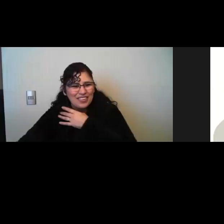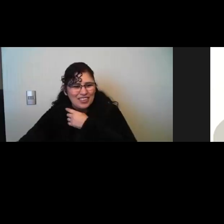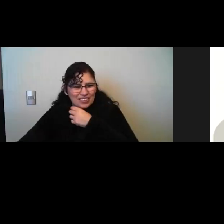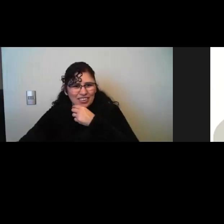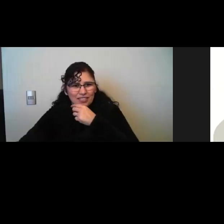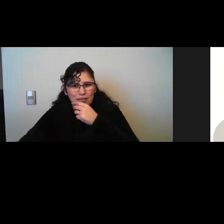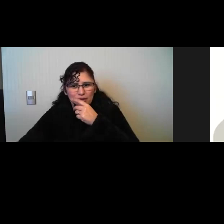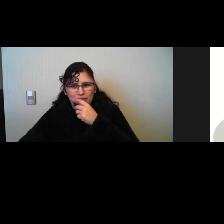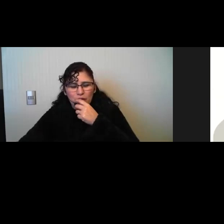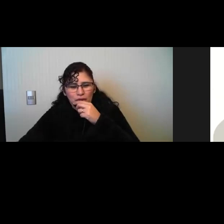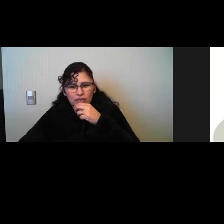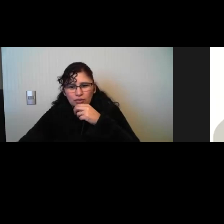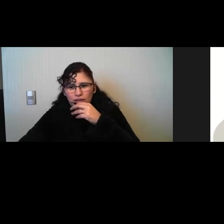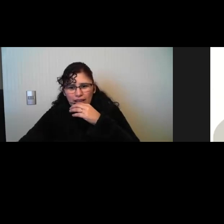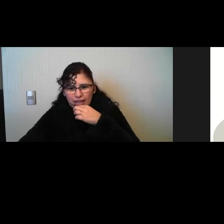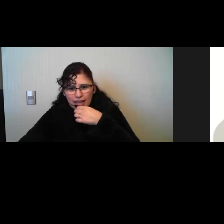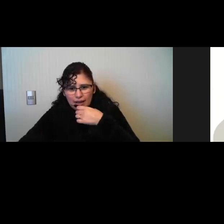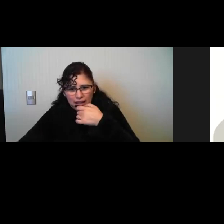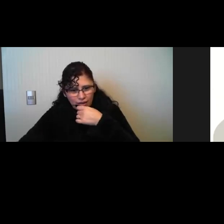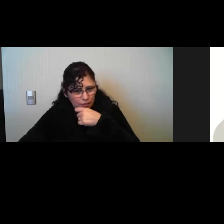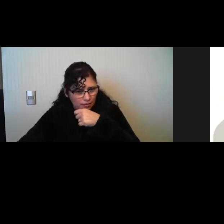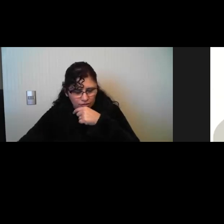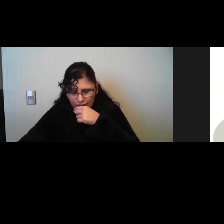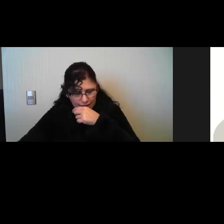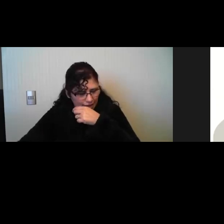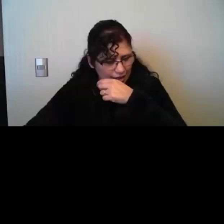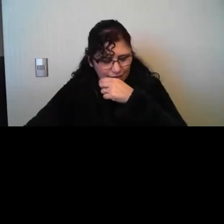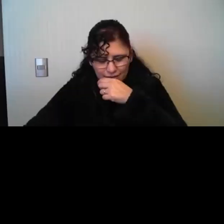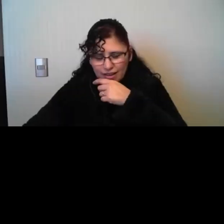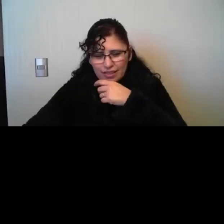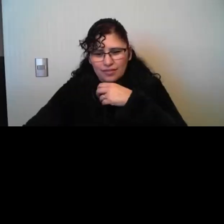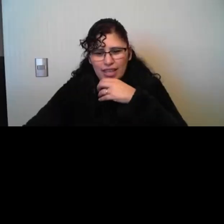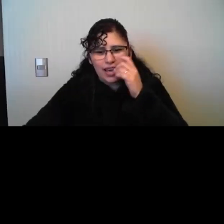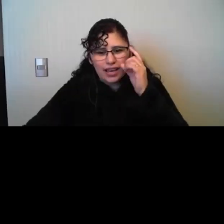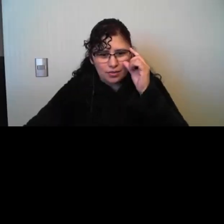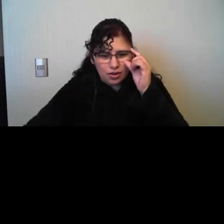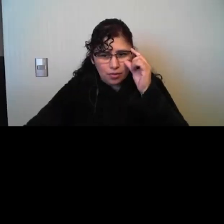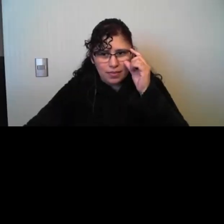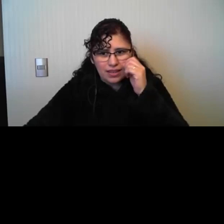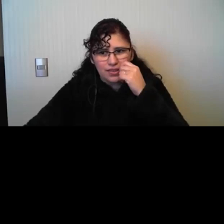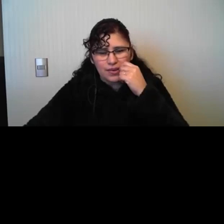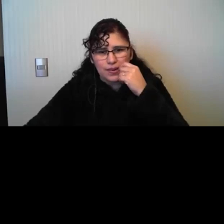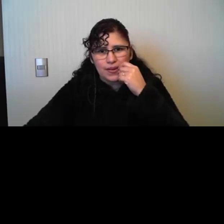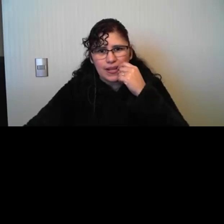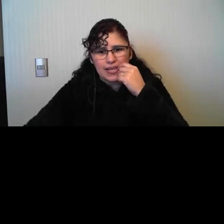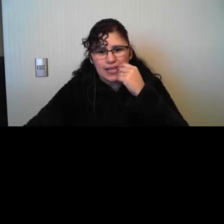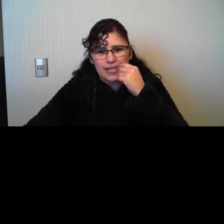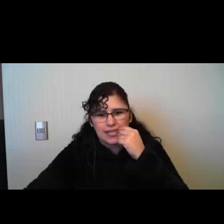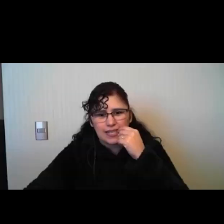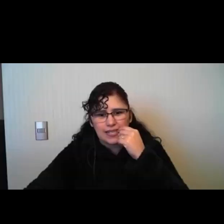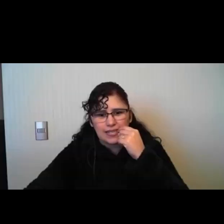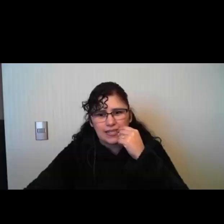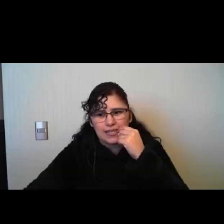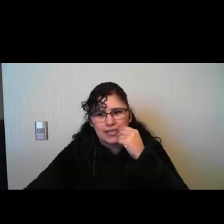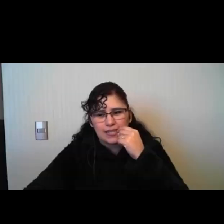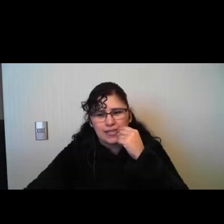Chao, Mauricio, nos vemos. Mauricio, Chao. ¿tú crees que el miércoles, o sea, el día viernes vayas a reunión con PIES o no?